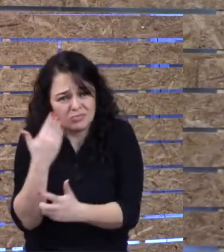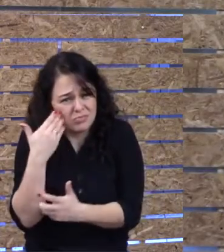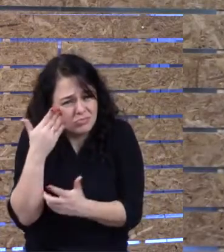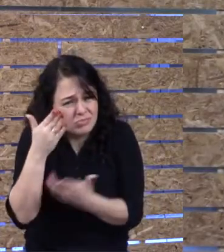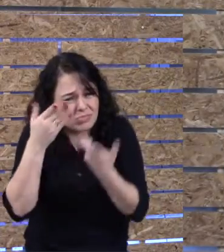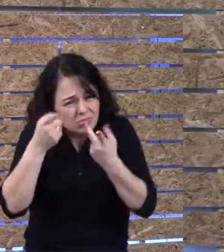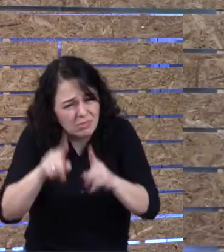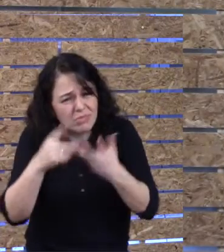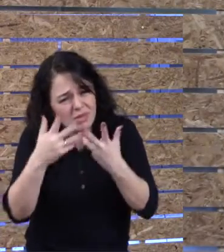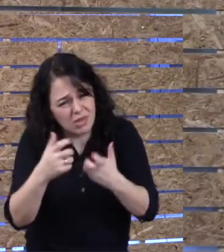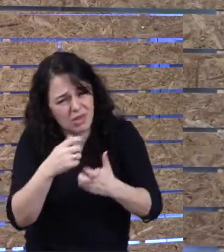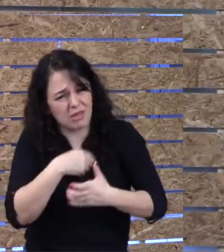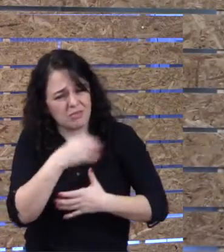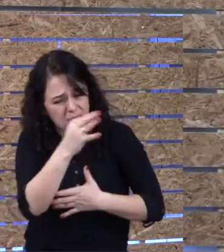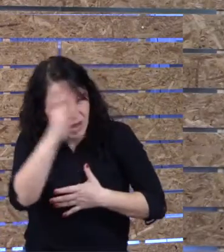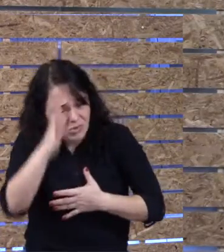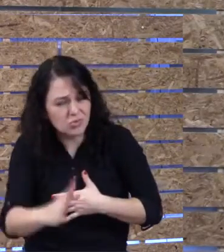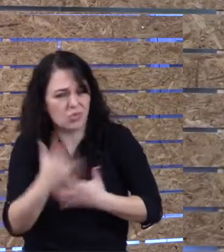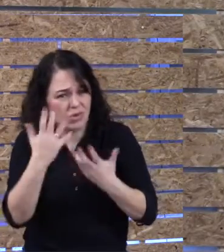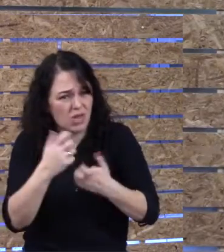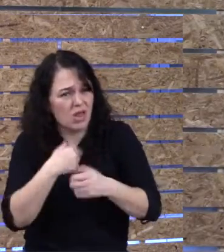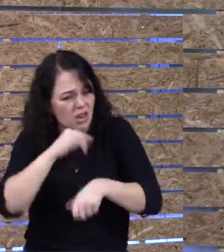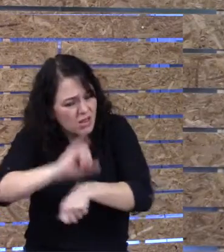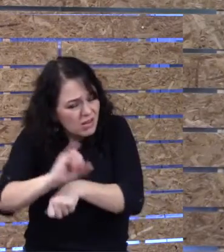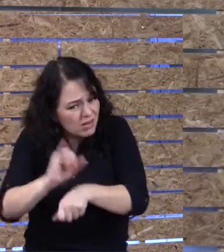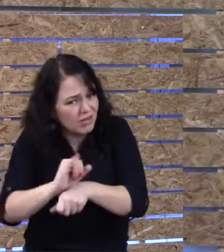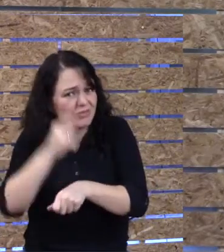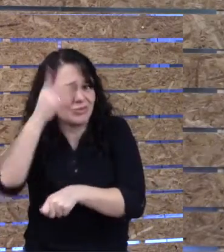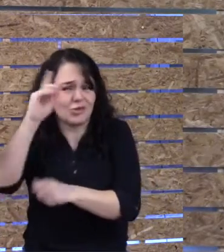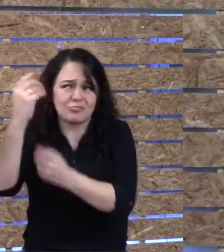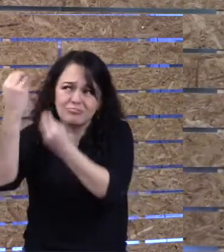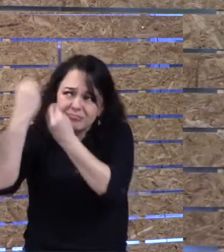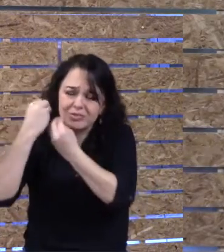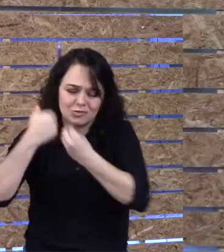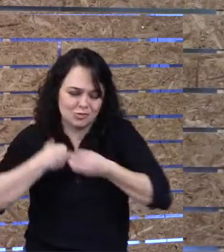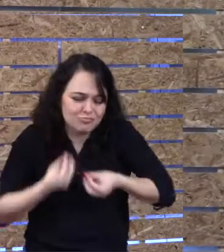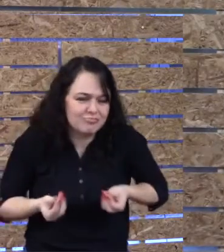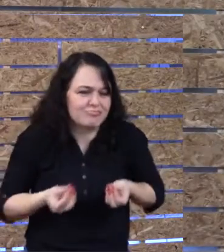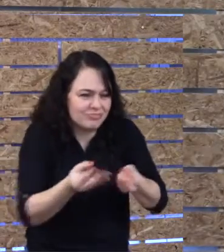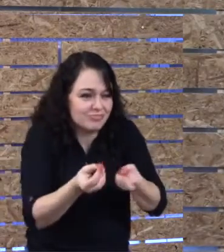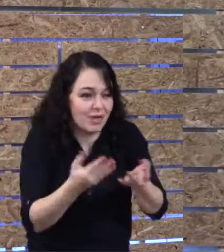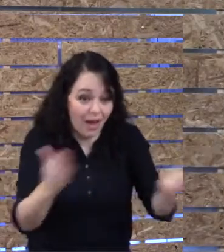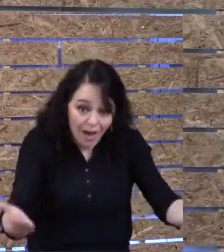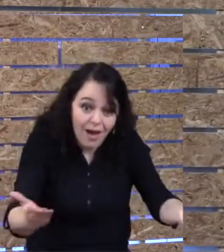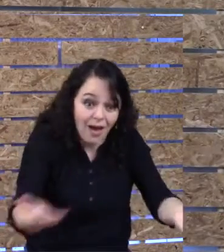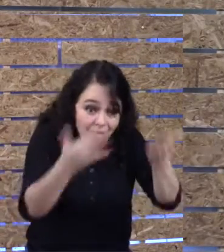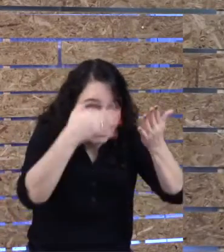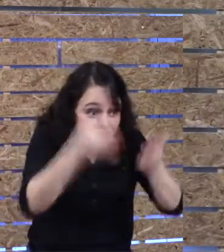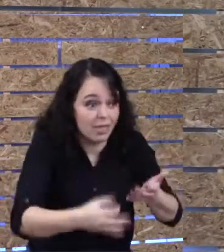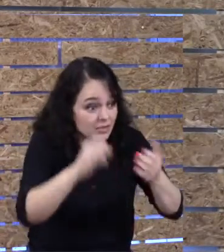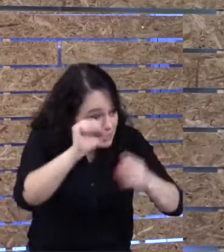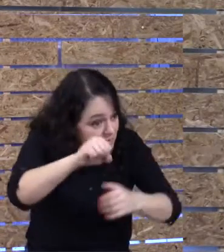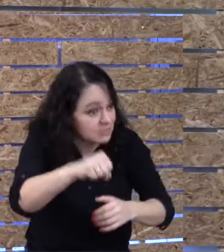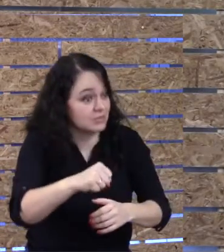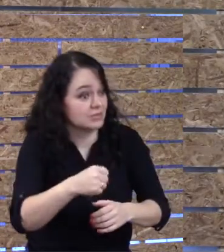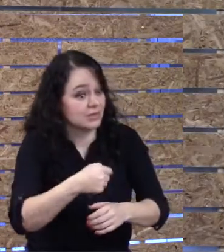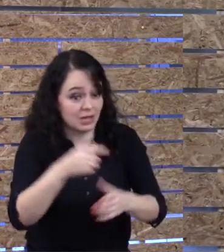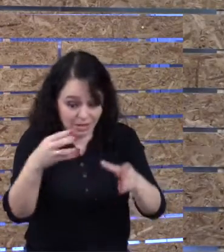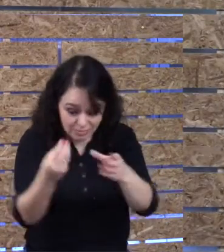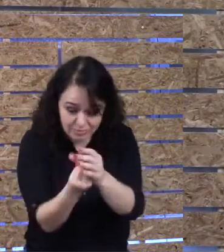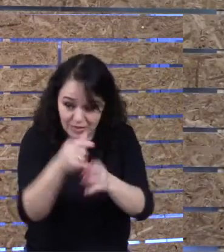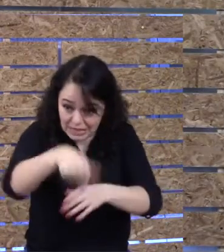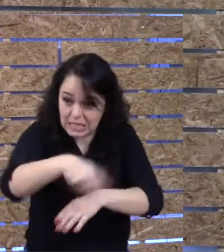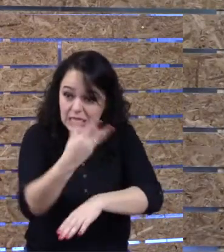de la iglesia, dirigir el pueblo de Dios y servir, porque a eso han sido llamados. Yo quiero animarlos. Creo que dentro de la iglesia deben salir más pastores y todo,